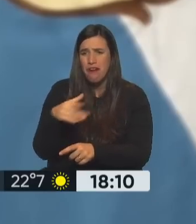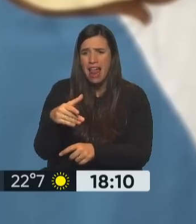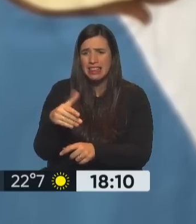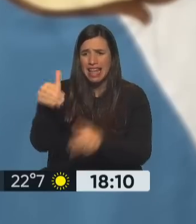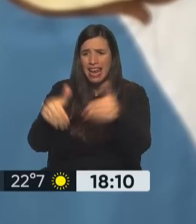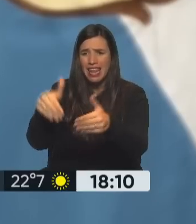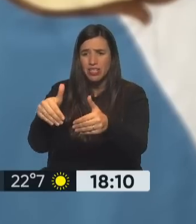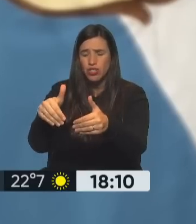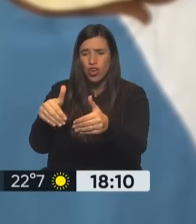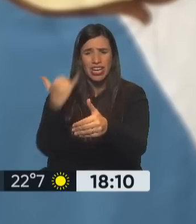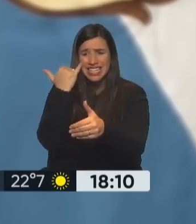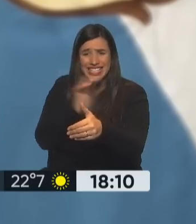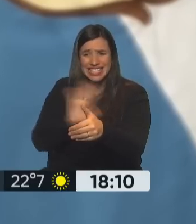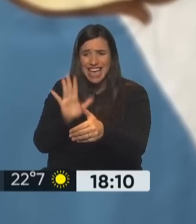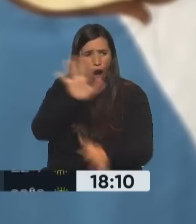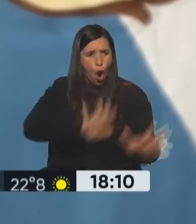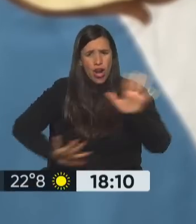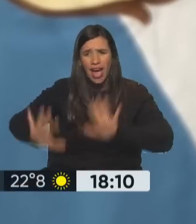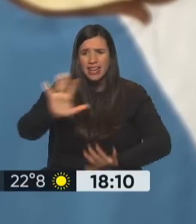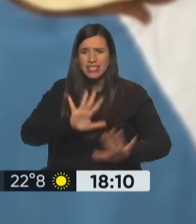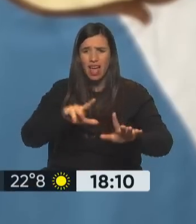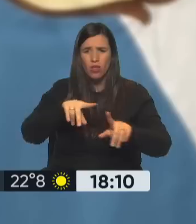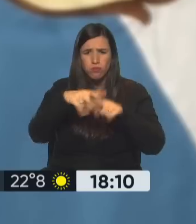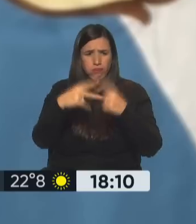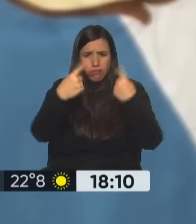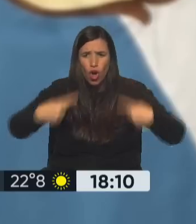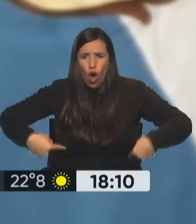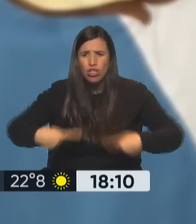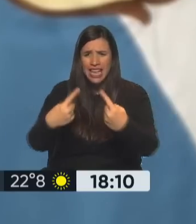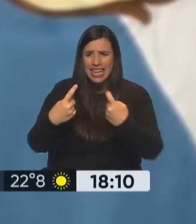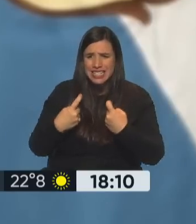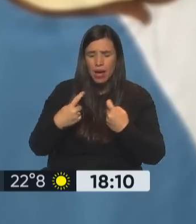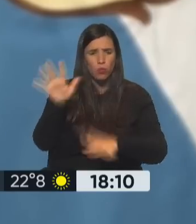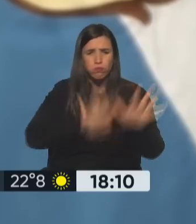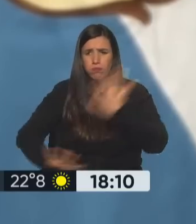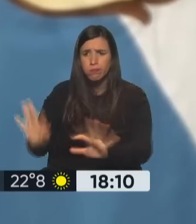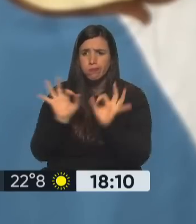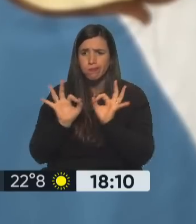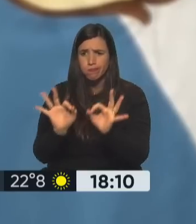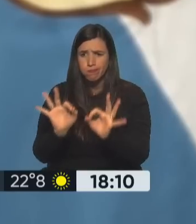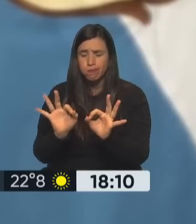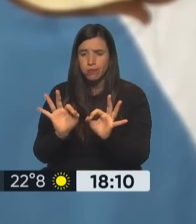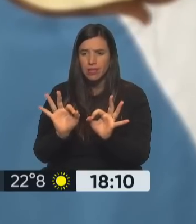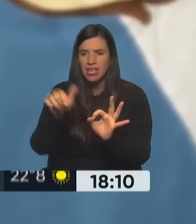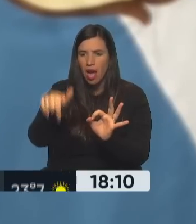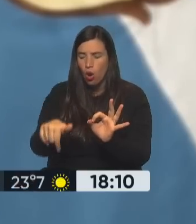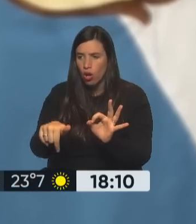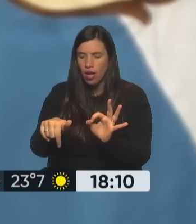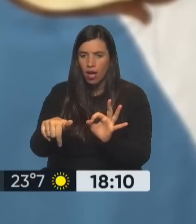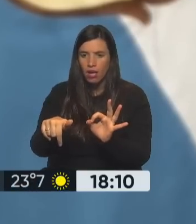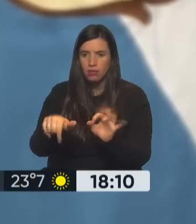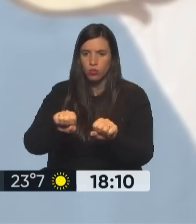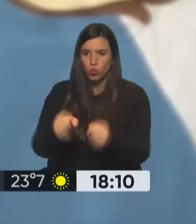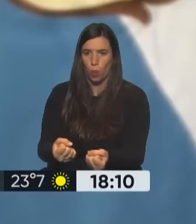los mecanismos y recursos necesarios para llevar adelante el proceso, suspender el acto